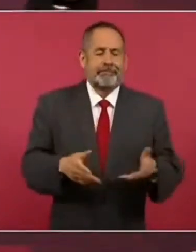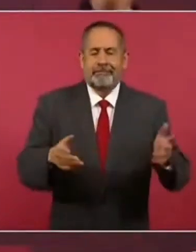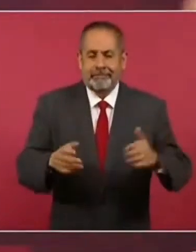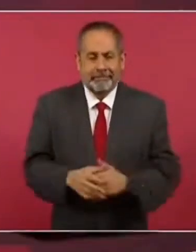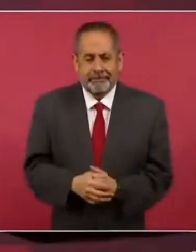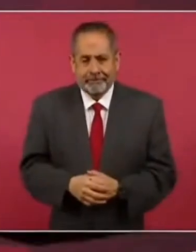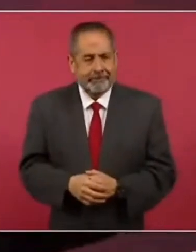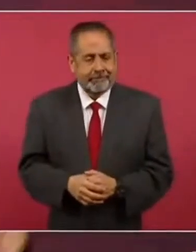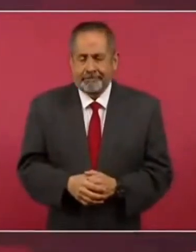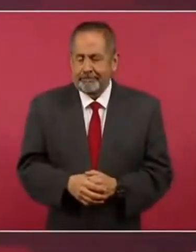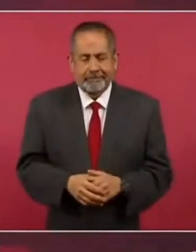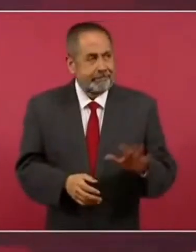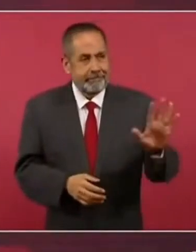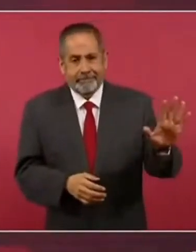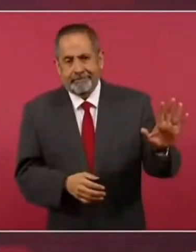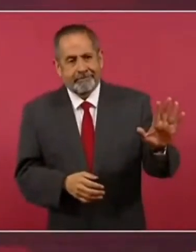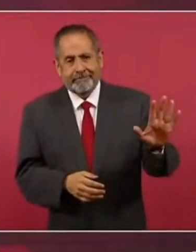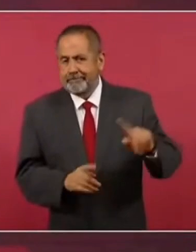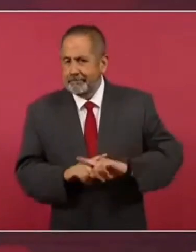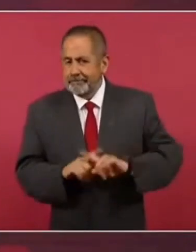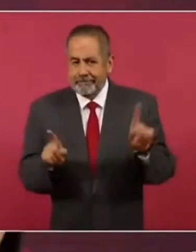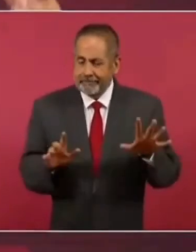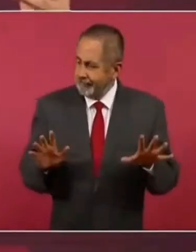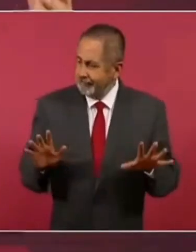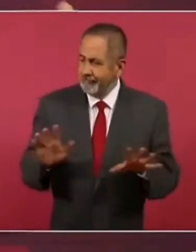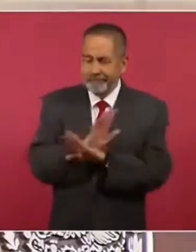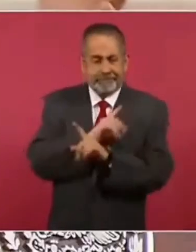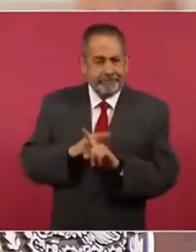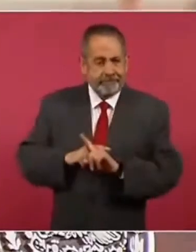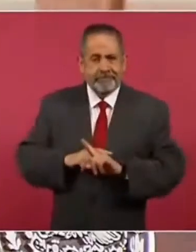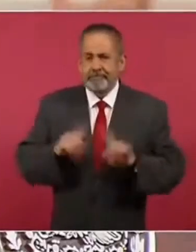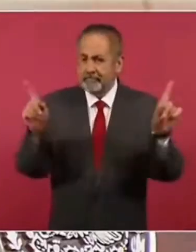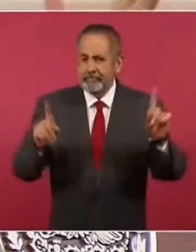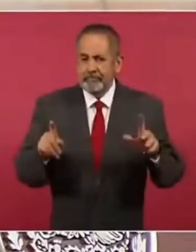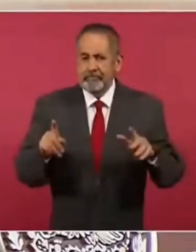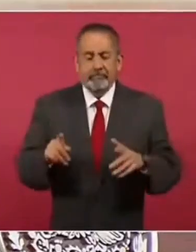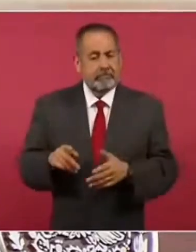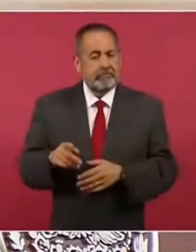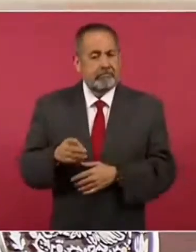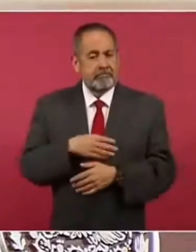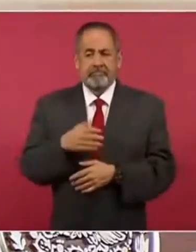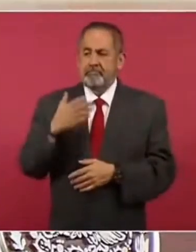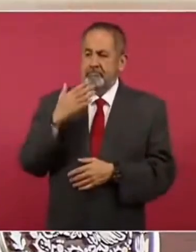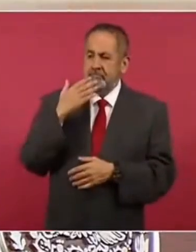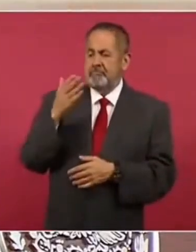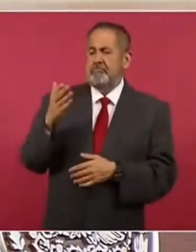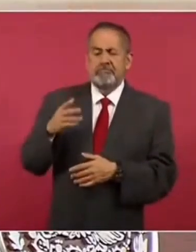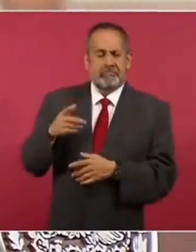Ya esto cambió. Y qué bueno